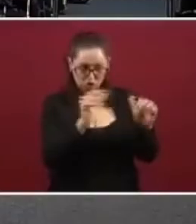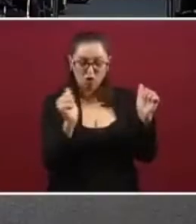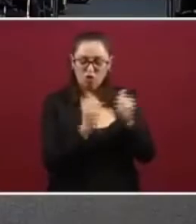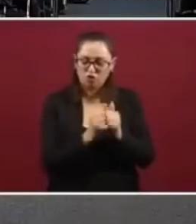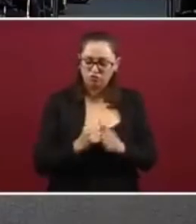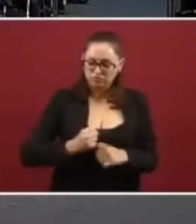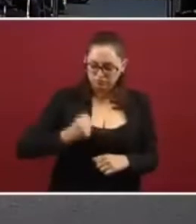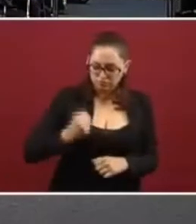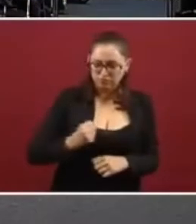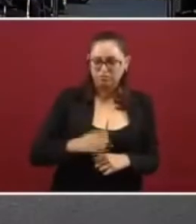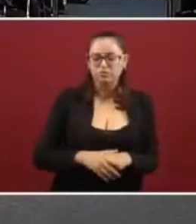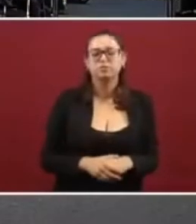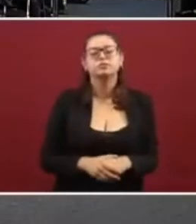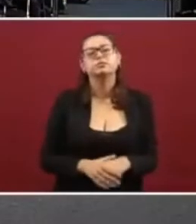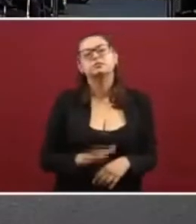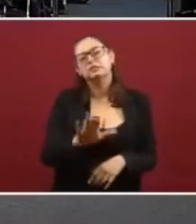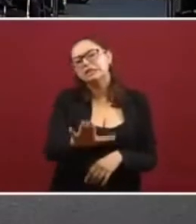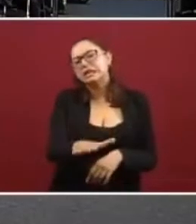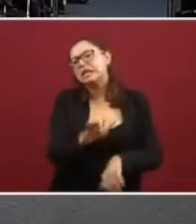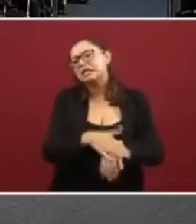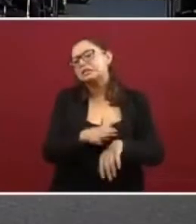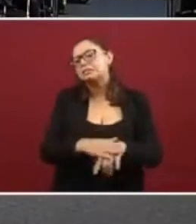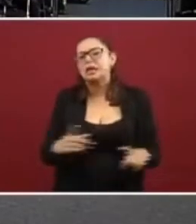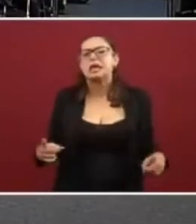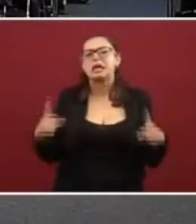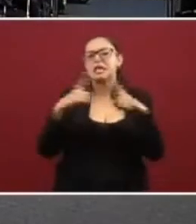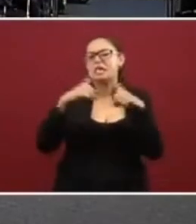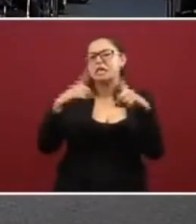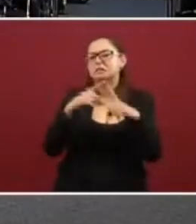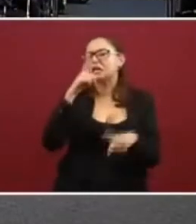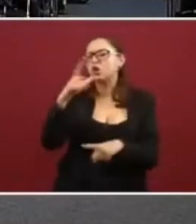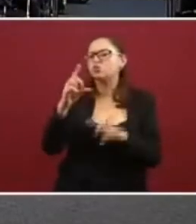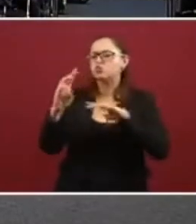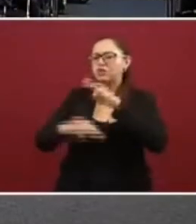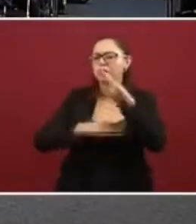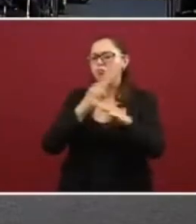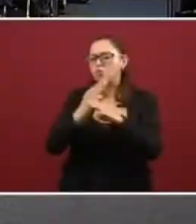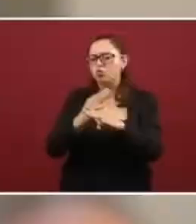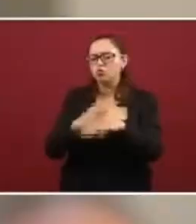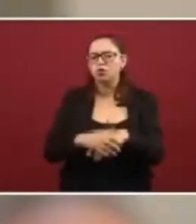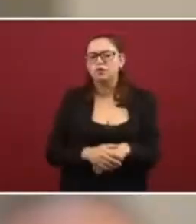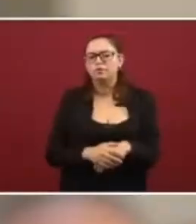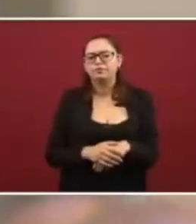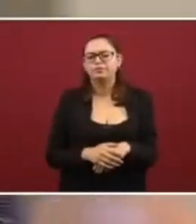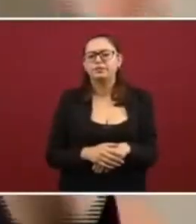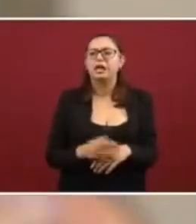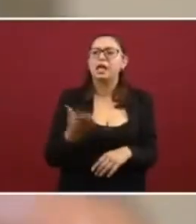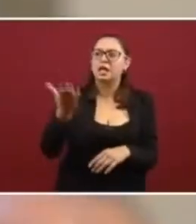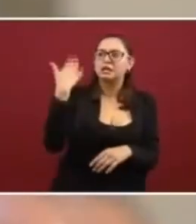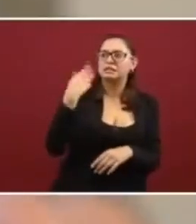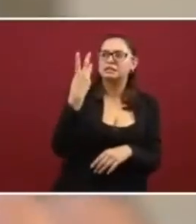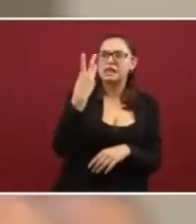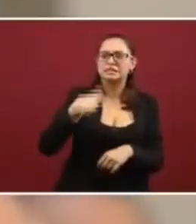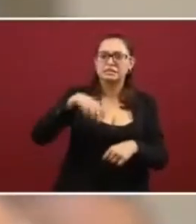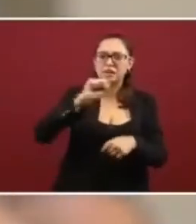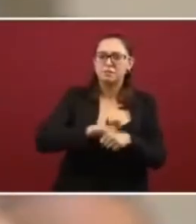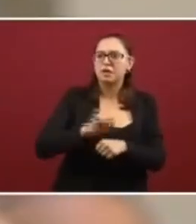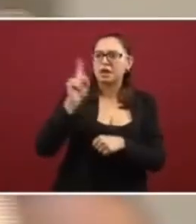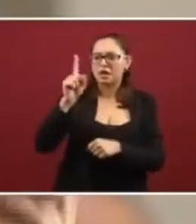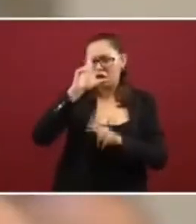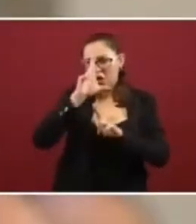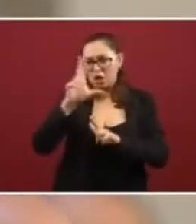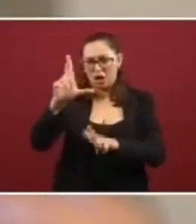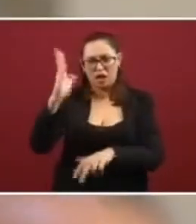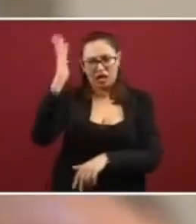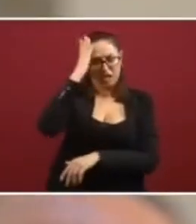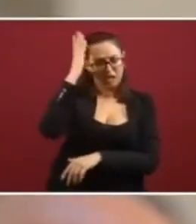De la Iglesia de la Luz del Mundo, señor presidente, hace unas tres semanas en Palacio de Bellas Artes se le rinde un homenaje al